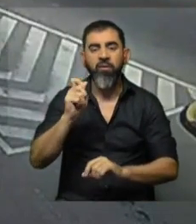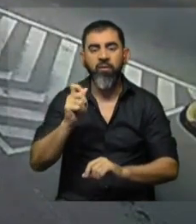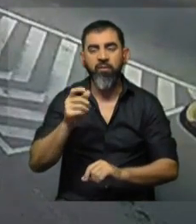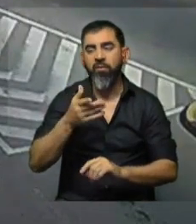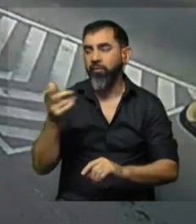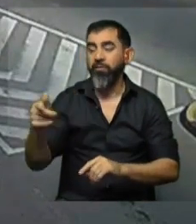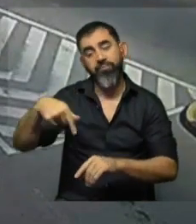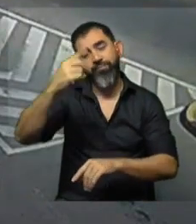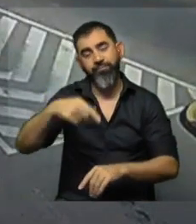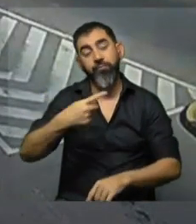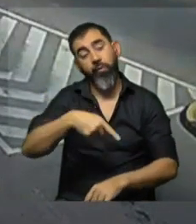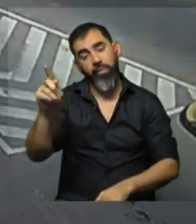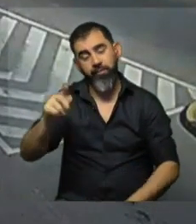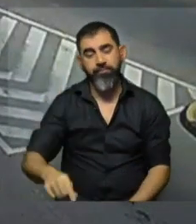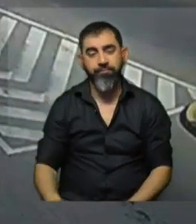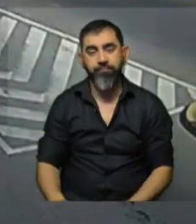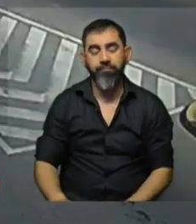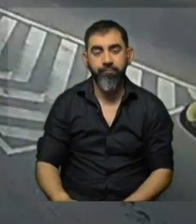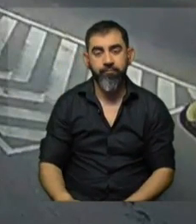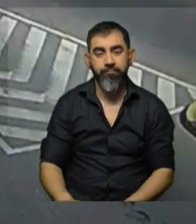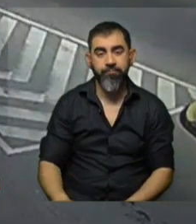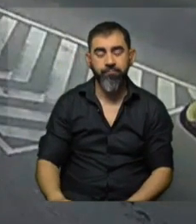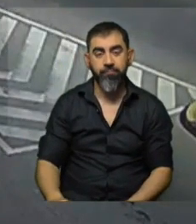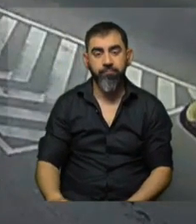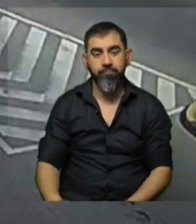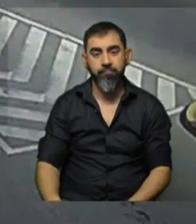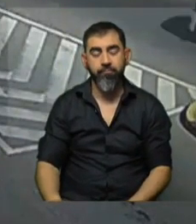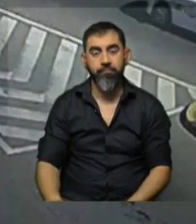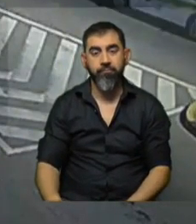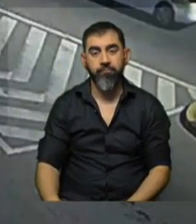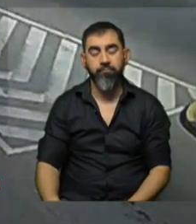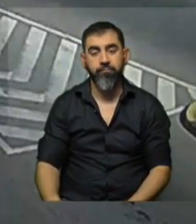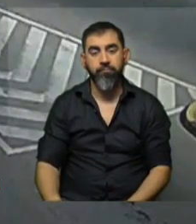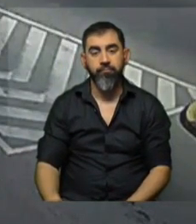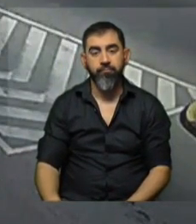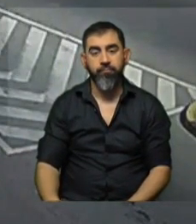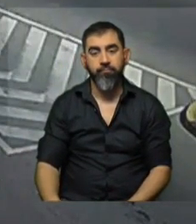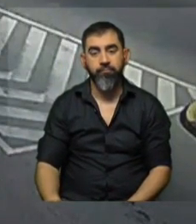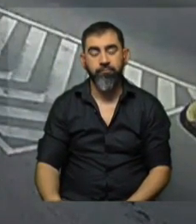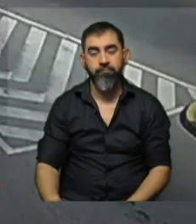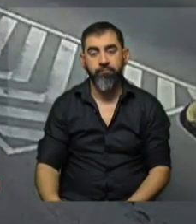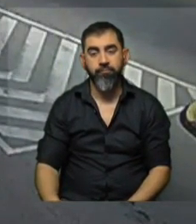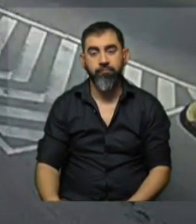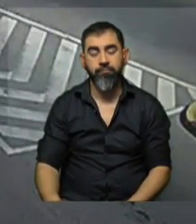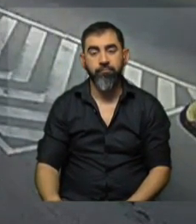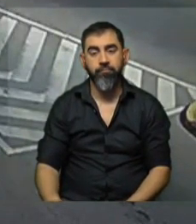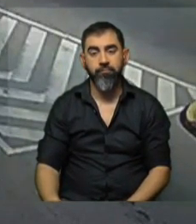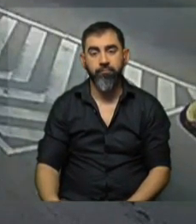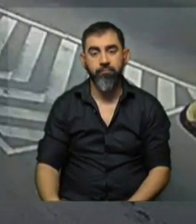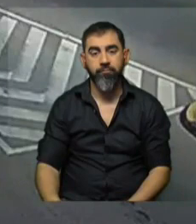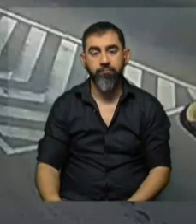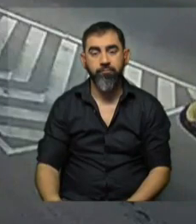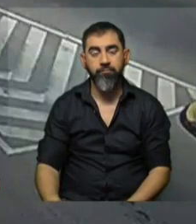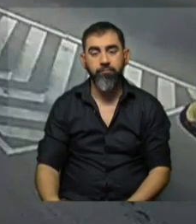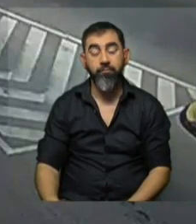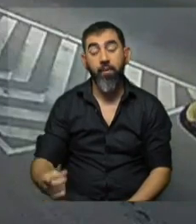anda. Ojo. Sí, creo que podríamos designarte cónsul ahí, embajador. No es mala idea. No es mala idea. Che, para que vea que no todo es